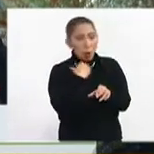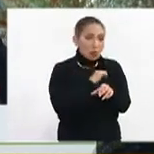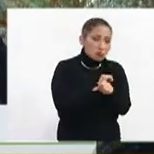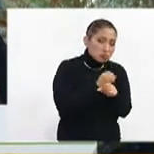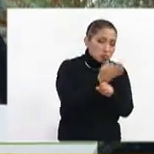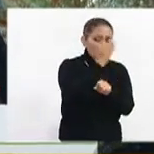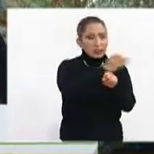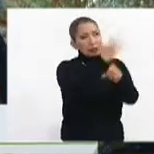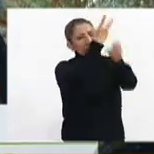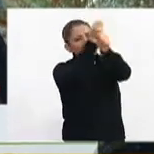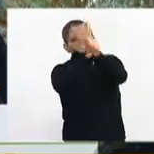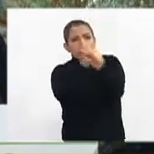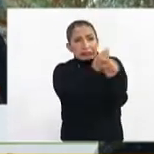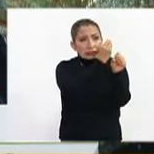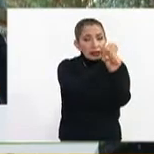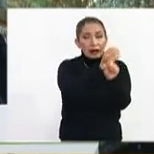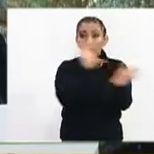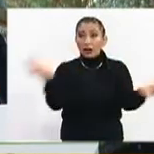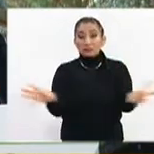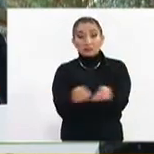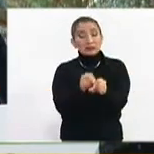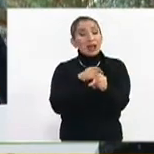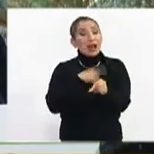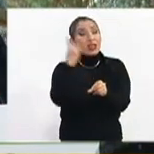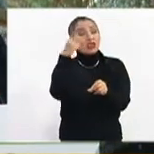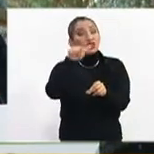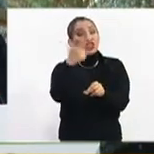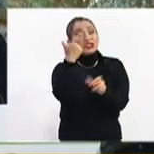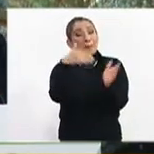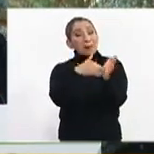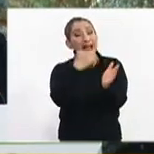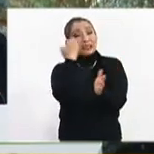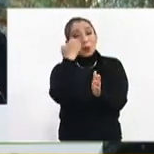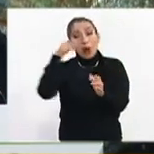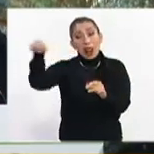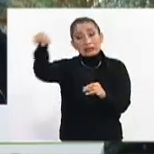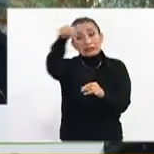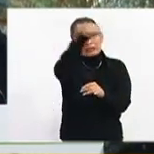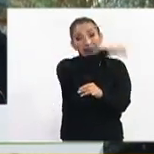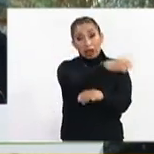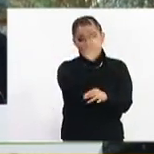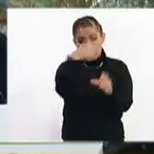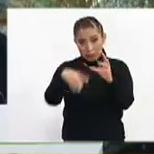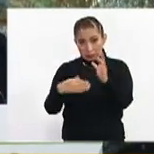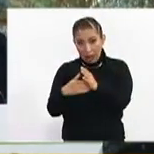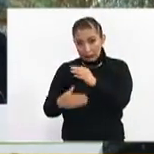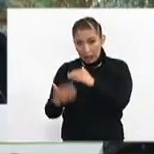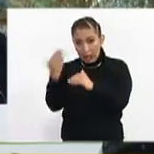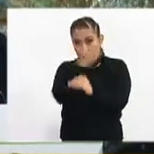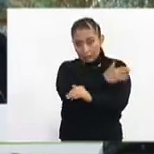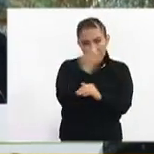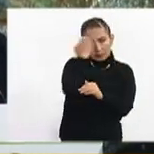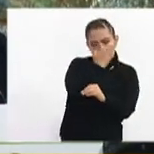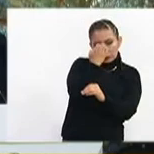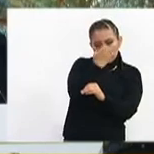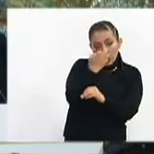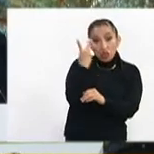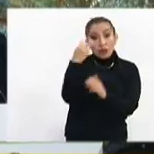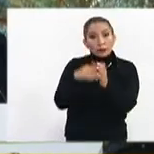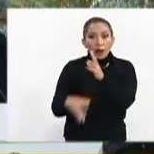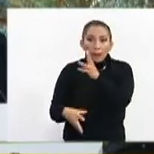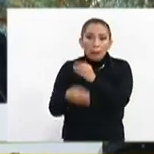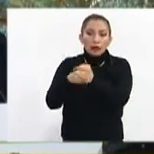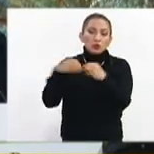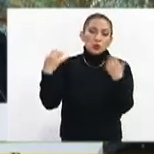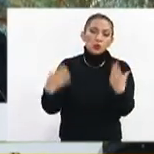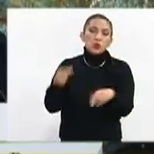parcial. Y esto ya nos da un total de más de 12,000 escuelas, es decir, 2,000 más de las que teníamos en el último